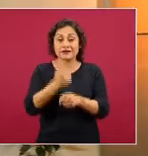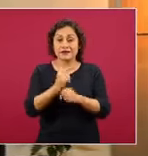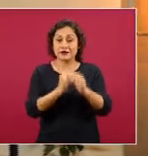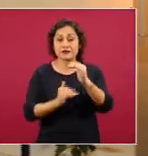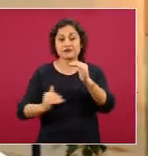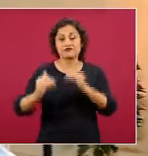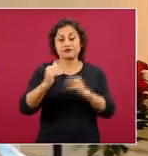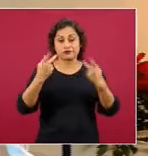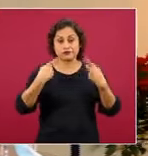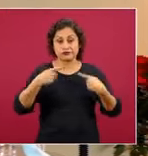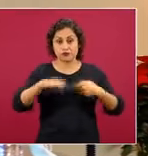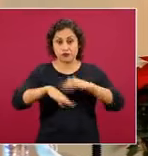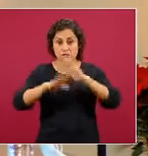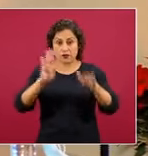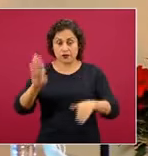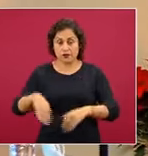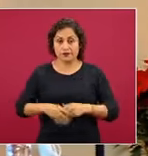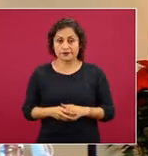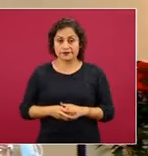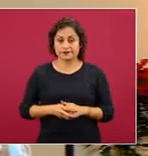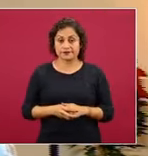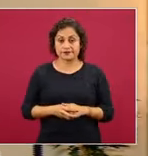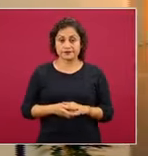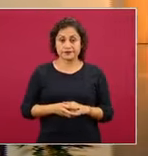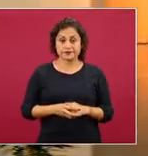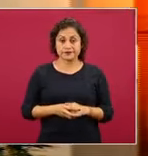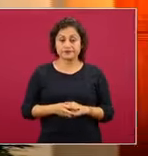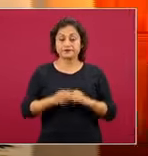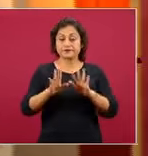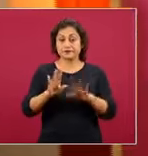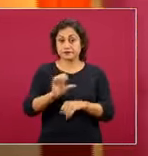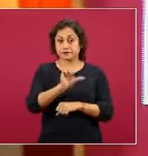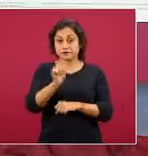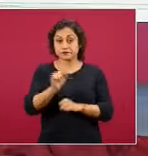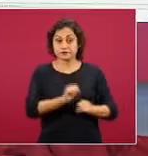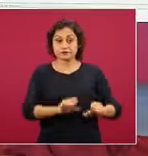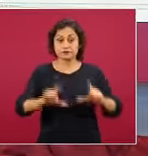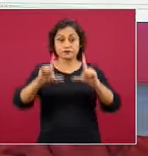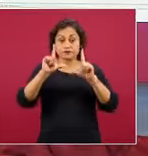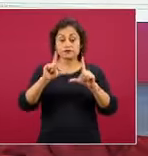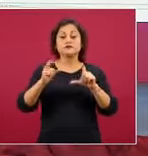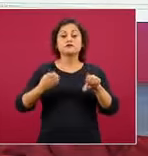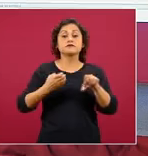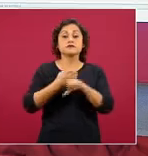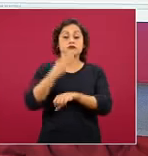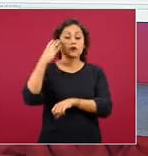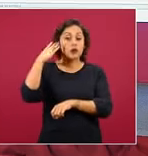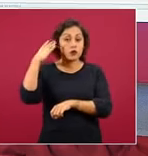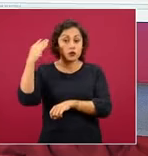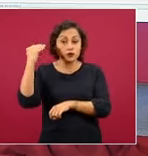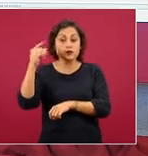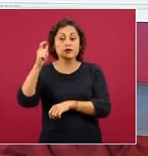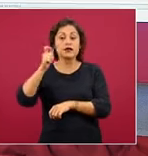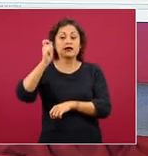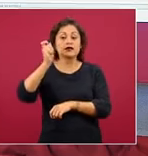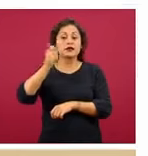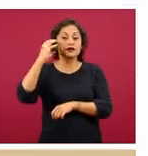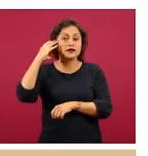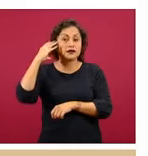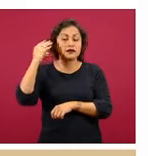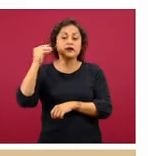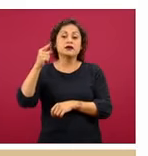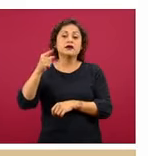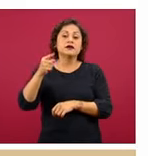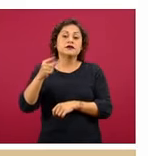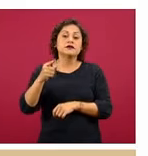de las últimas semanas. La siguiente. Para el caso de Colima, el caso de Colima, donde también es